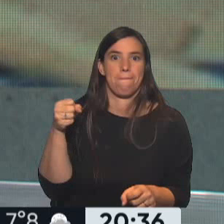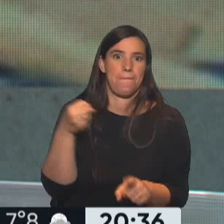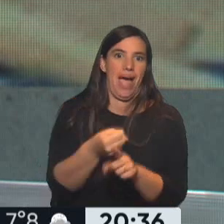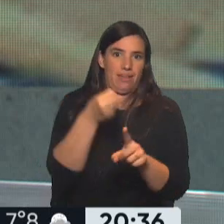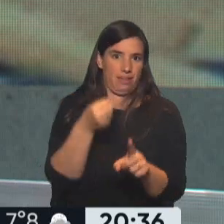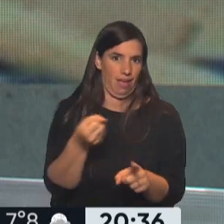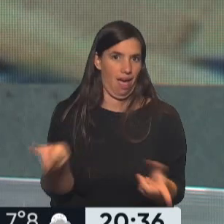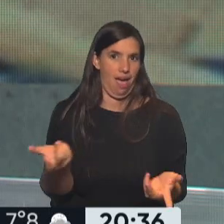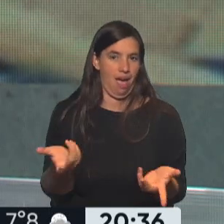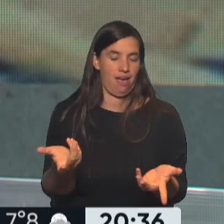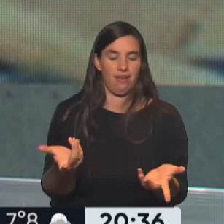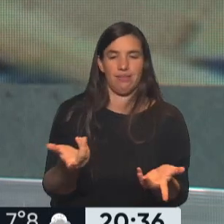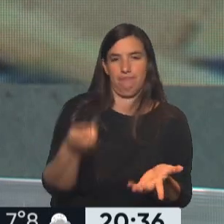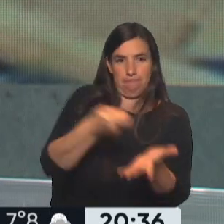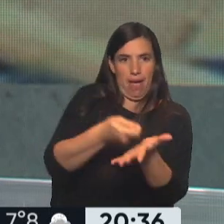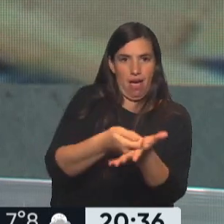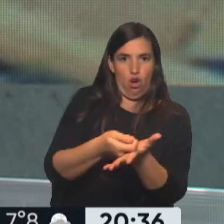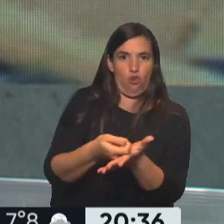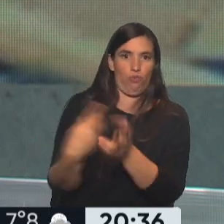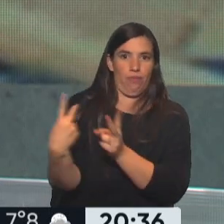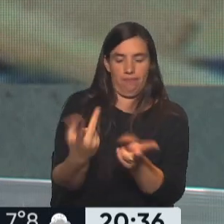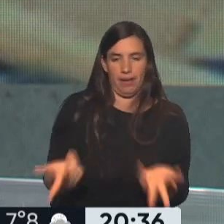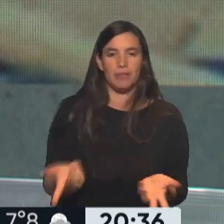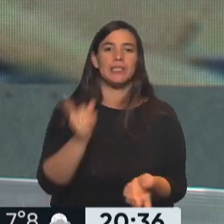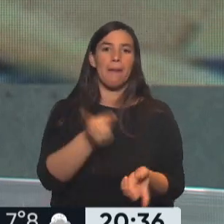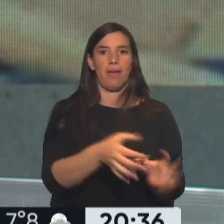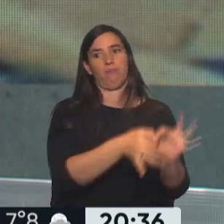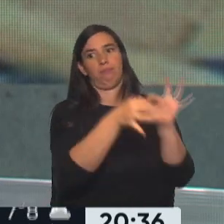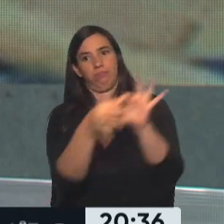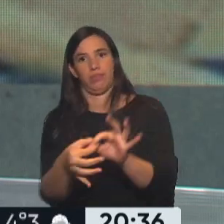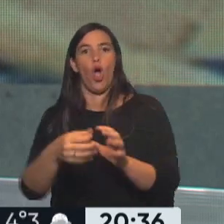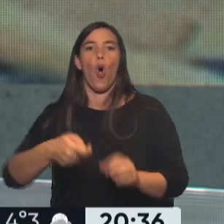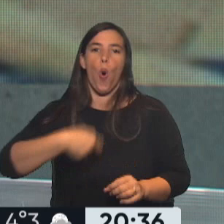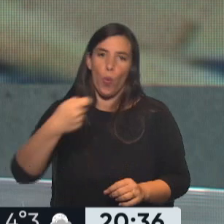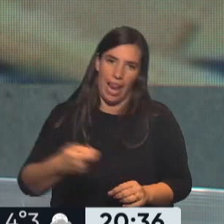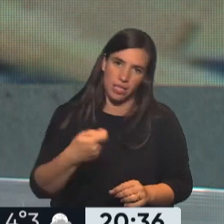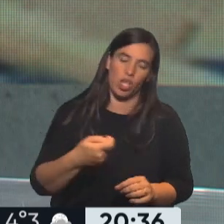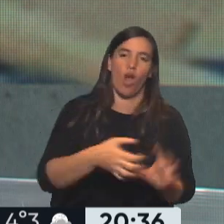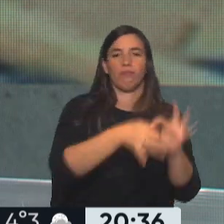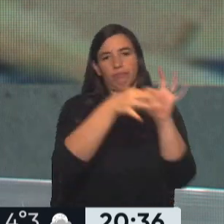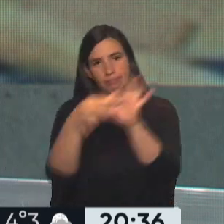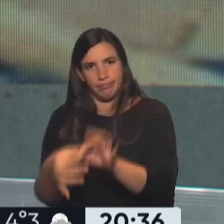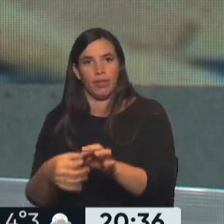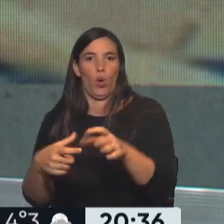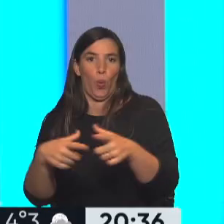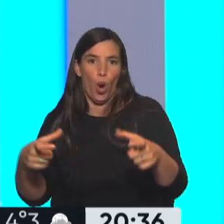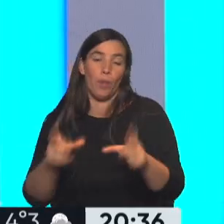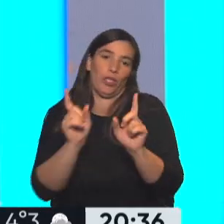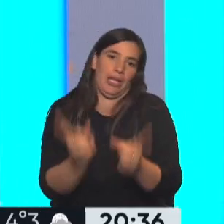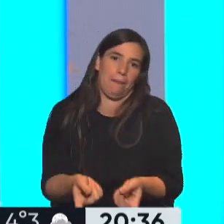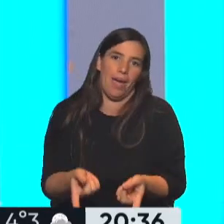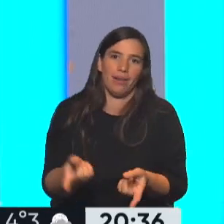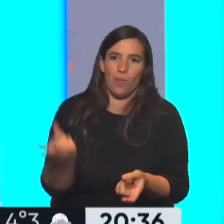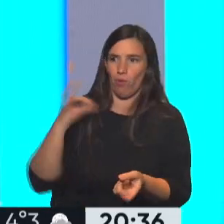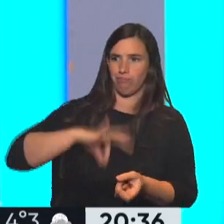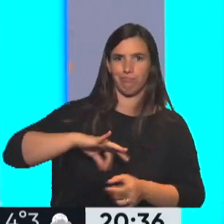también impacta en todo lo que tiene que ver con las jubilaciones y, bueno, trae aparejado el bono, pero también fija el monto. Bueno, es un